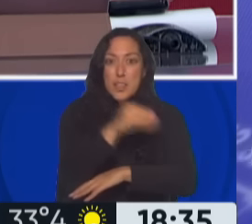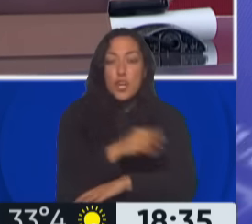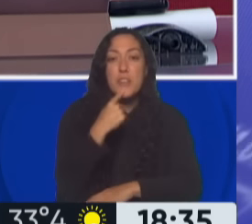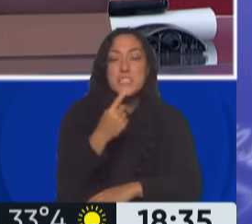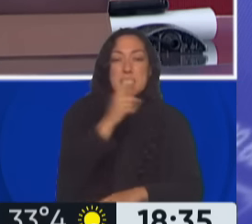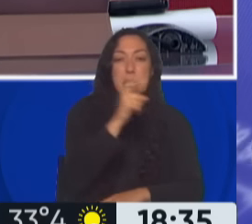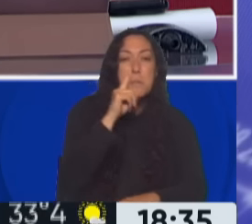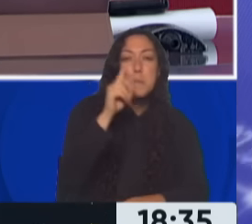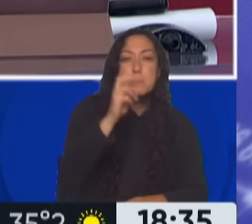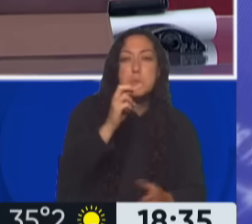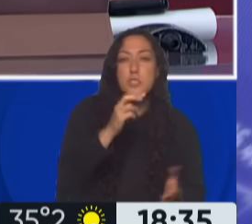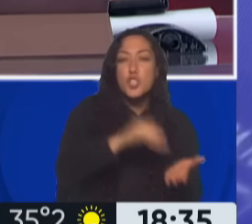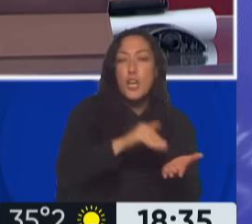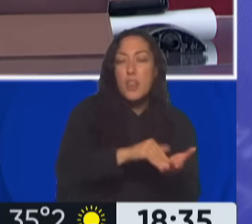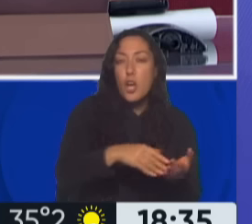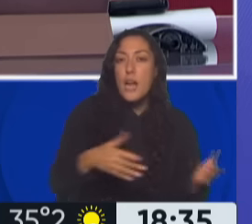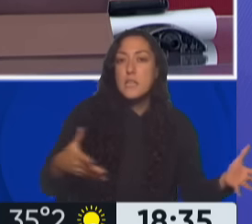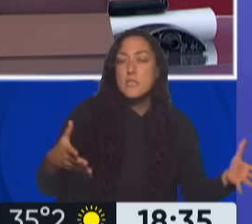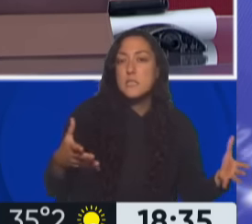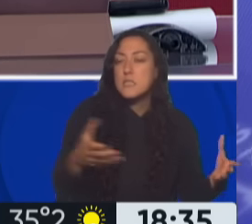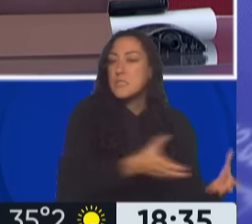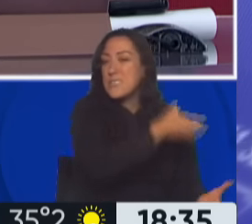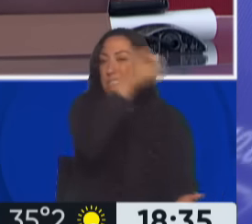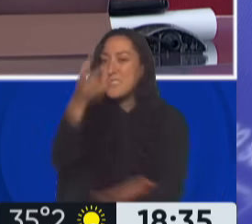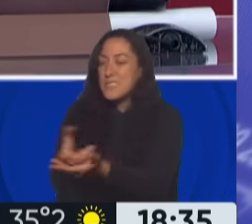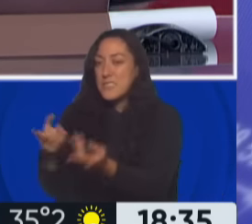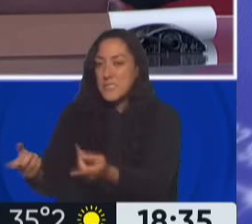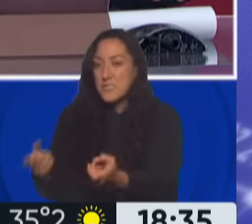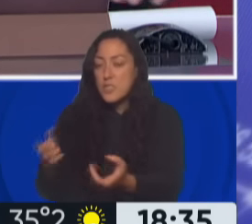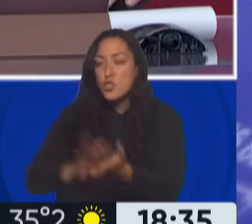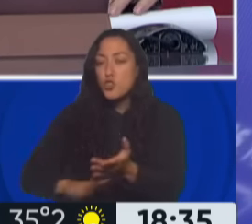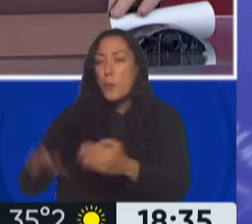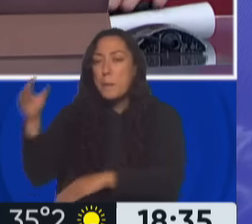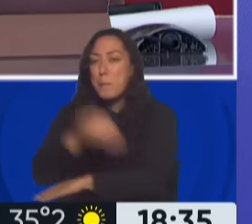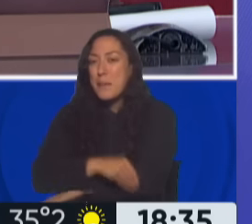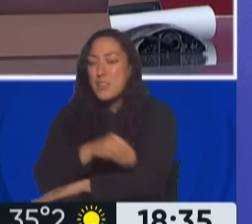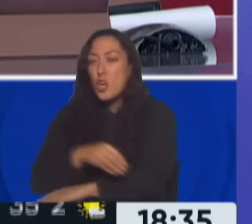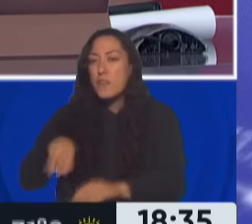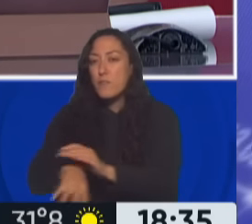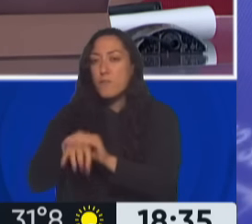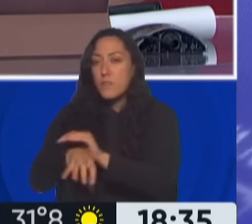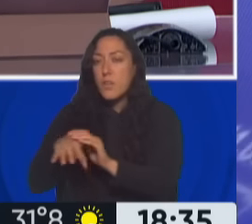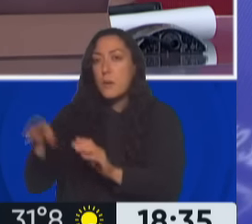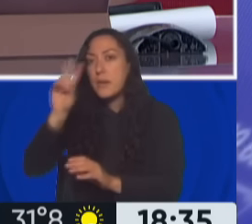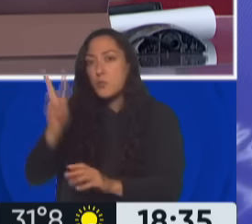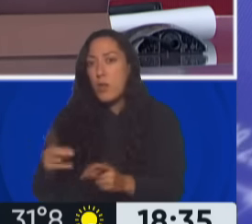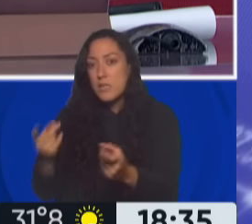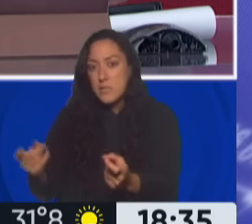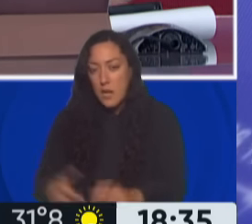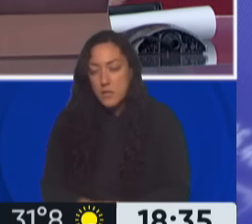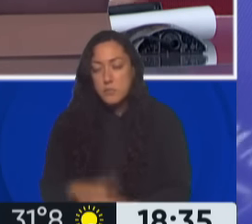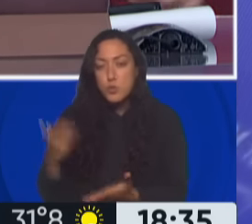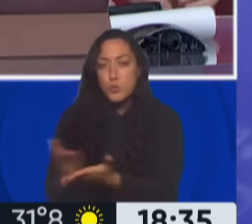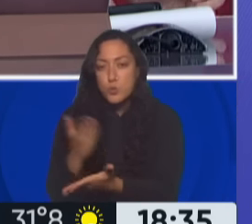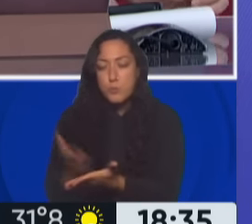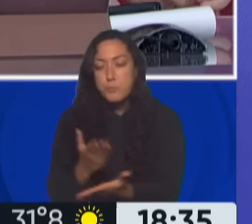$100.000 millones, sobre todo en lo que tiene que ver con la infraestructura petrolífera en Venezuela, ¿no? Que lo venimos